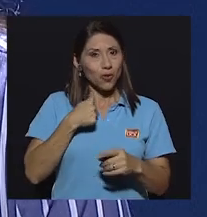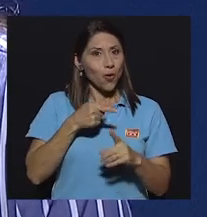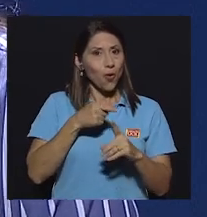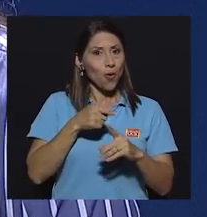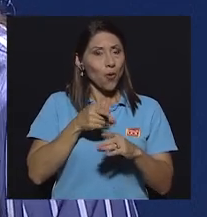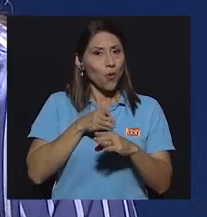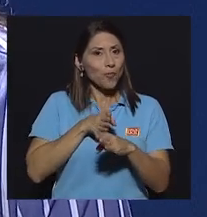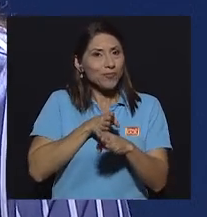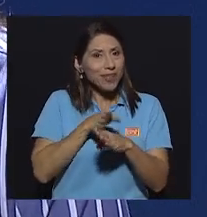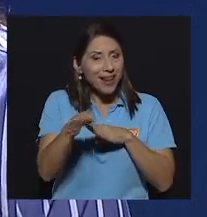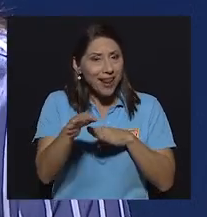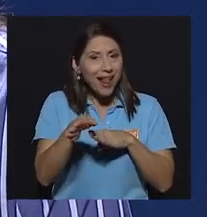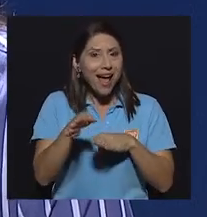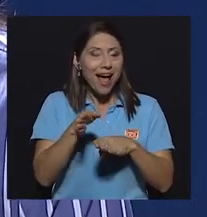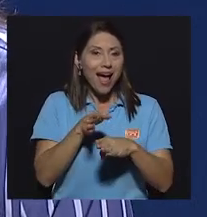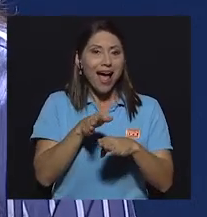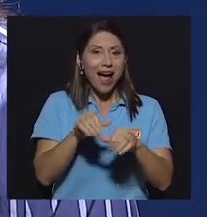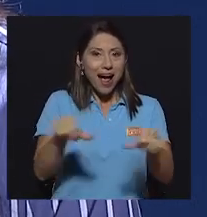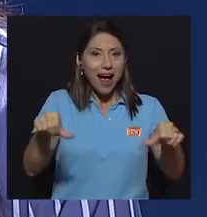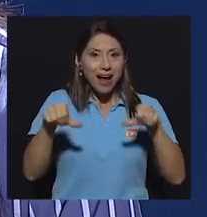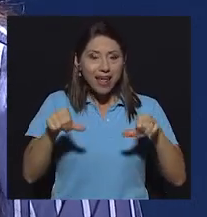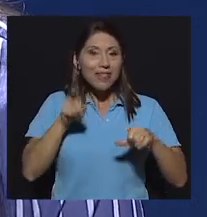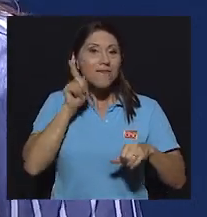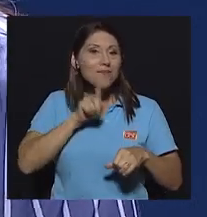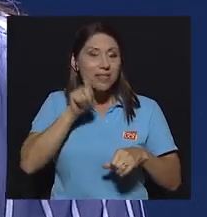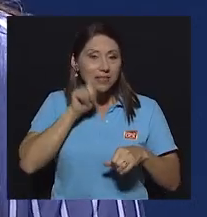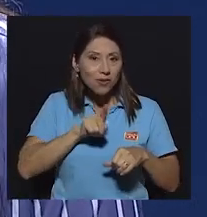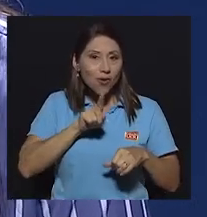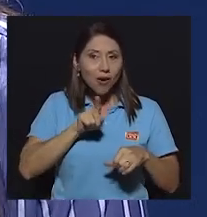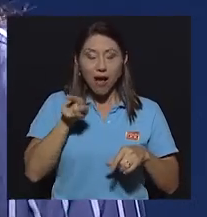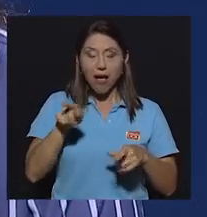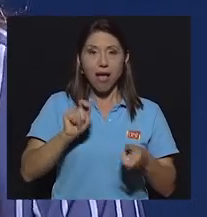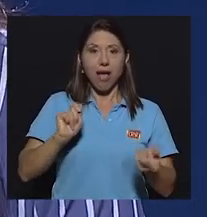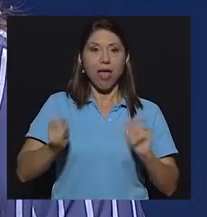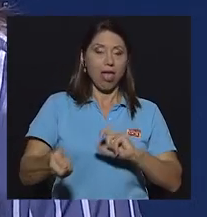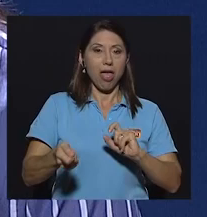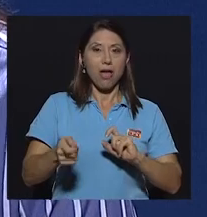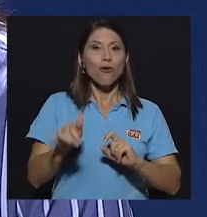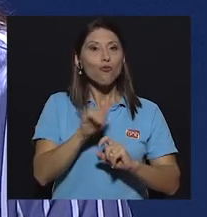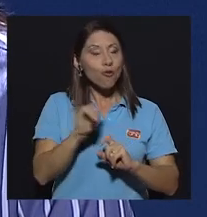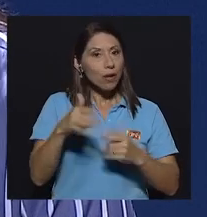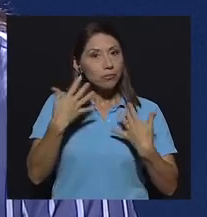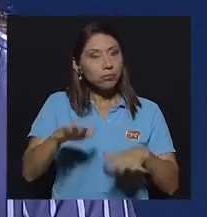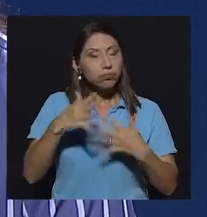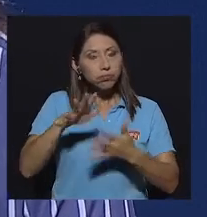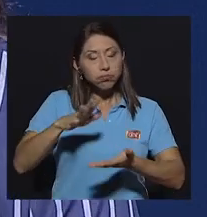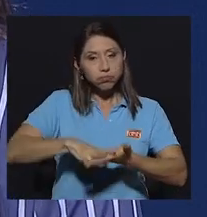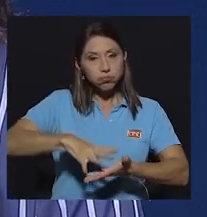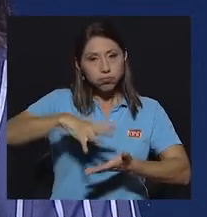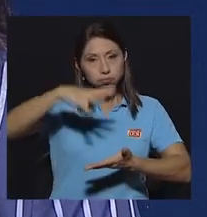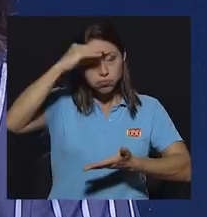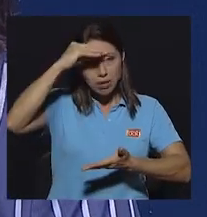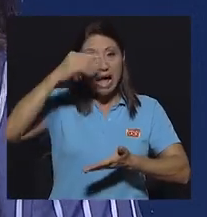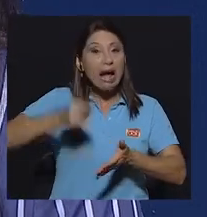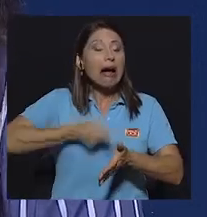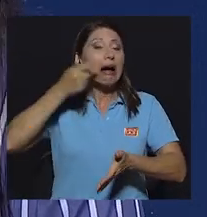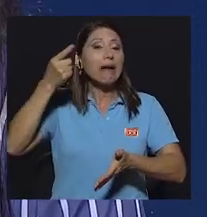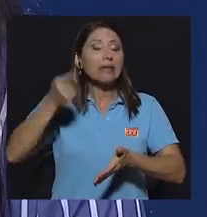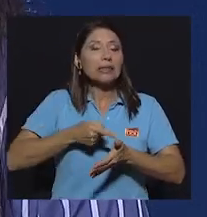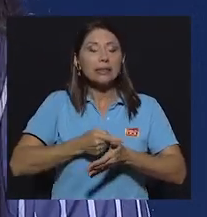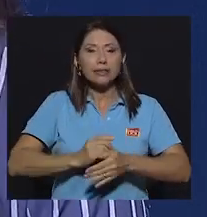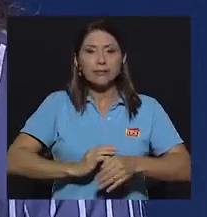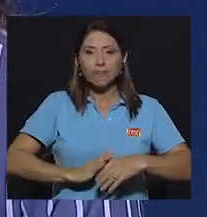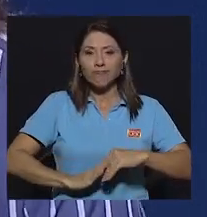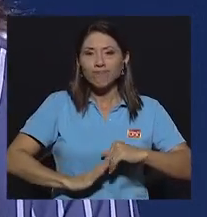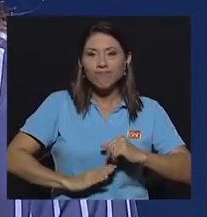fue como un aprendizaje muy grande y fue muy incómodo en algunos momentos, la verdad, pero también creo